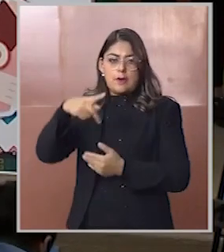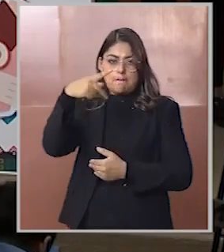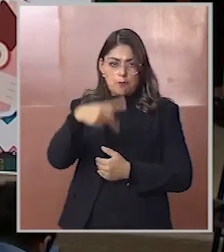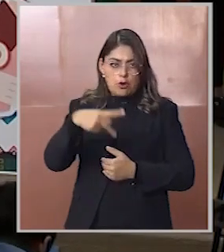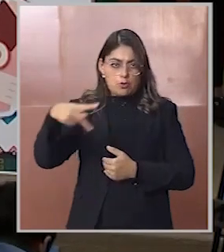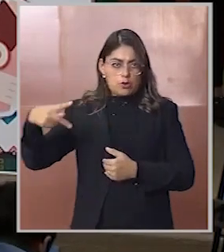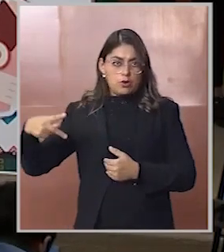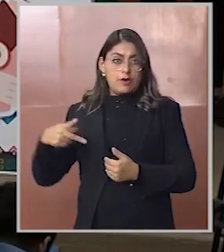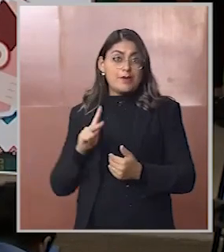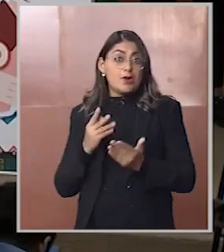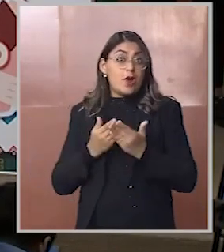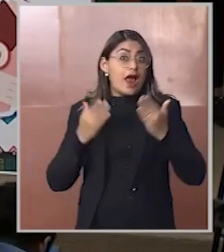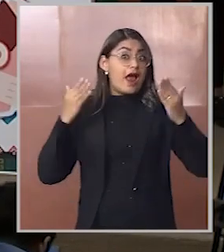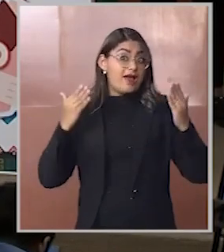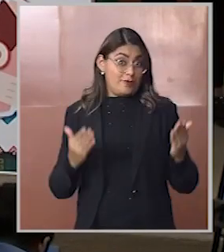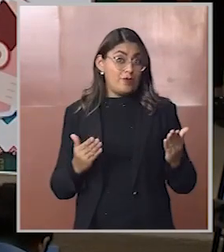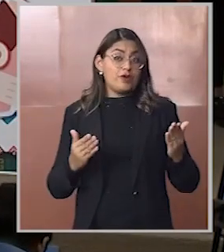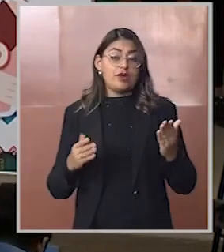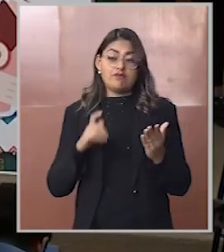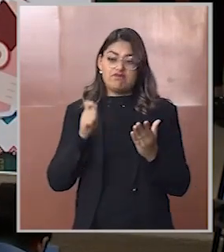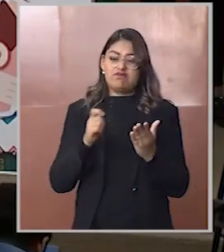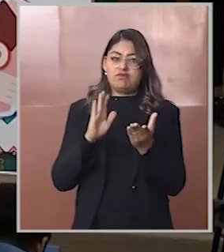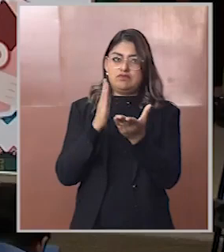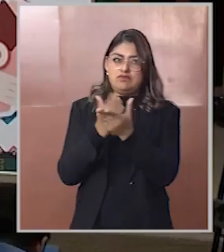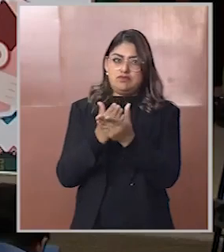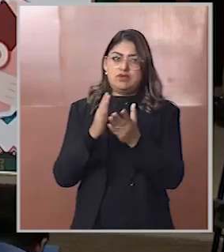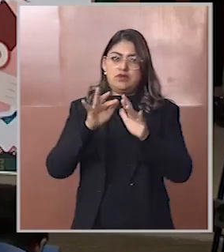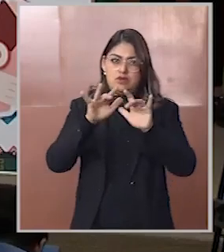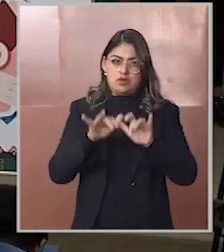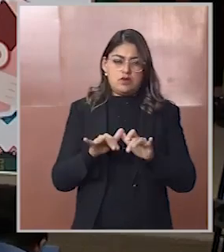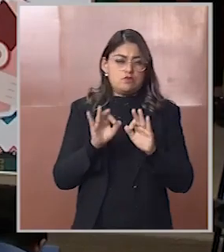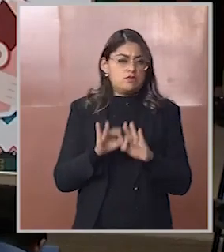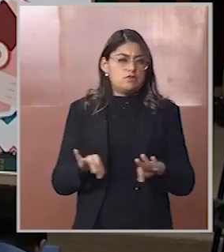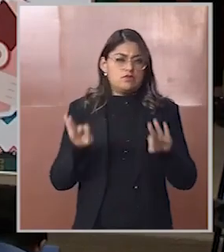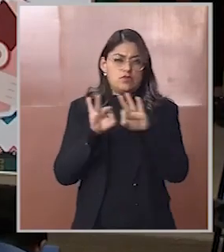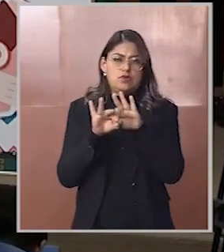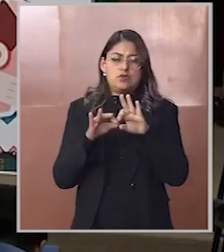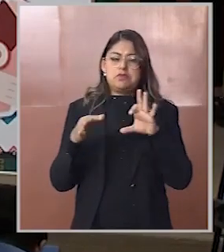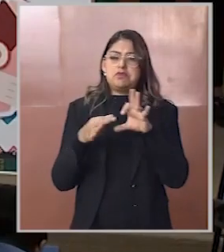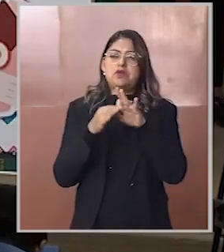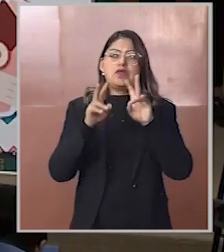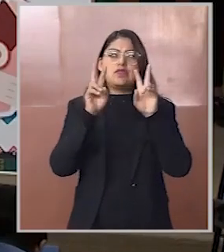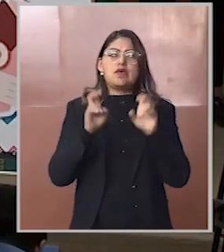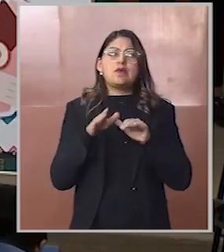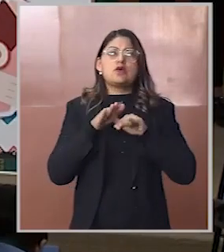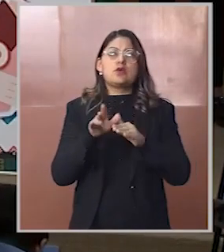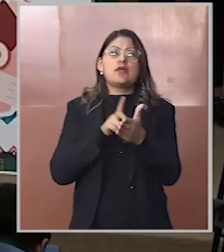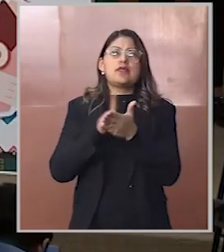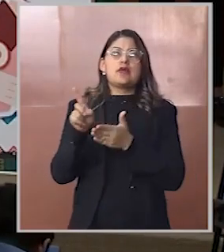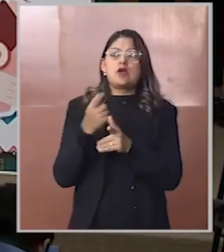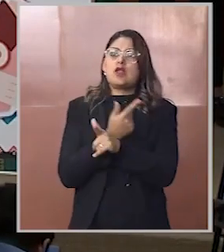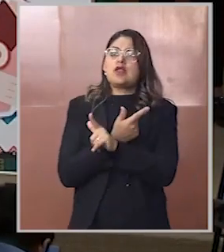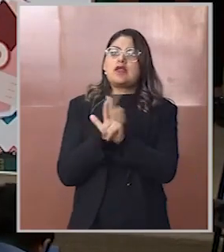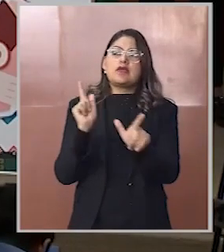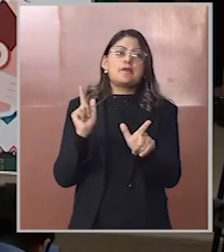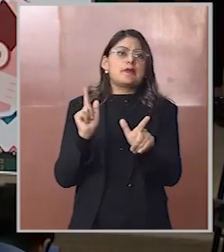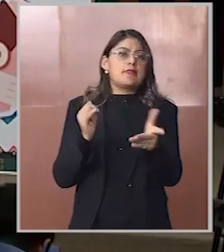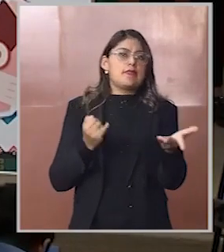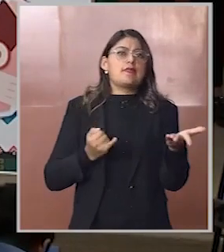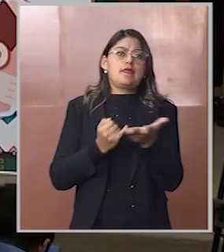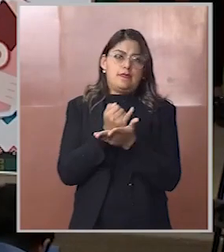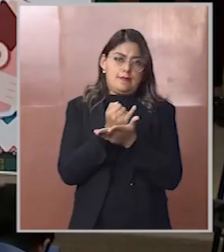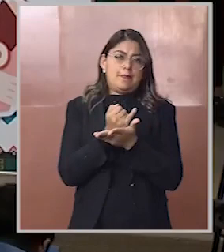estos que son Sin lugar a dudas grandes documentos y que nos hablan entre otros del derecho a la libre determinación que